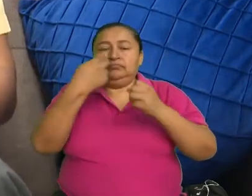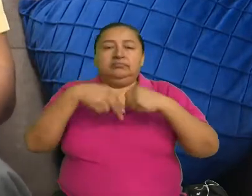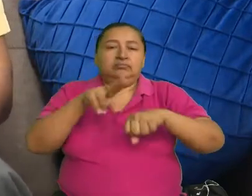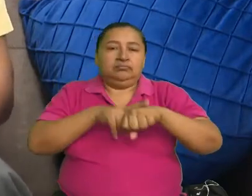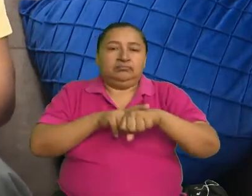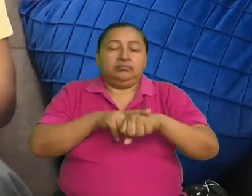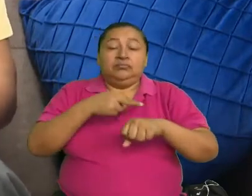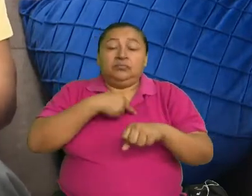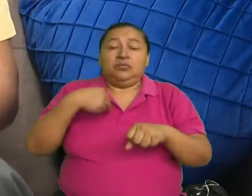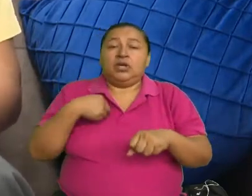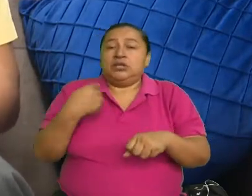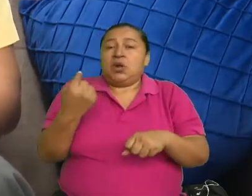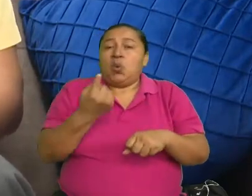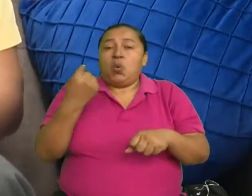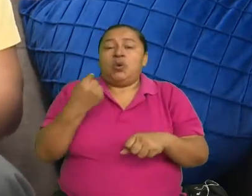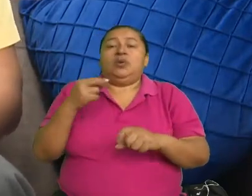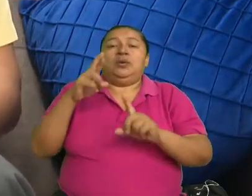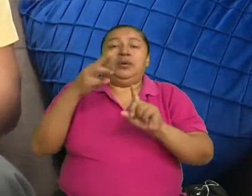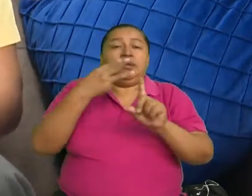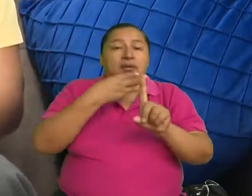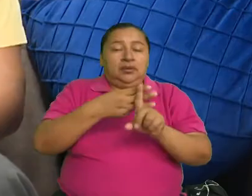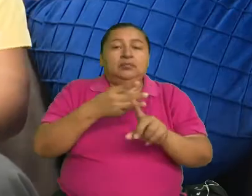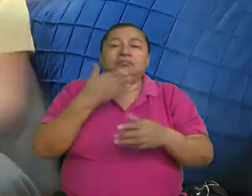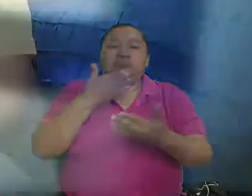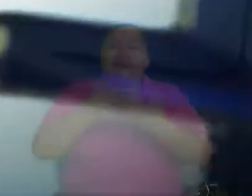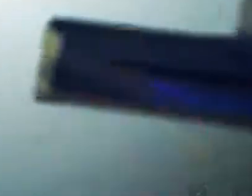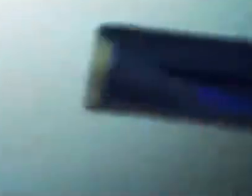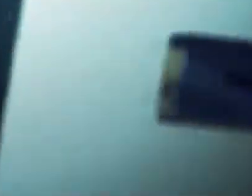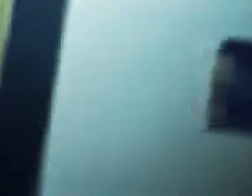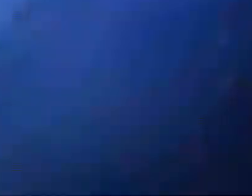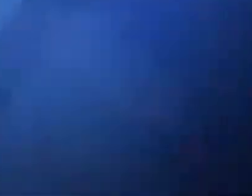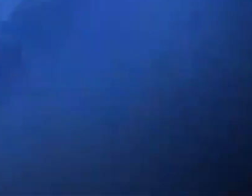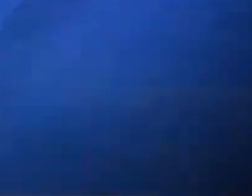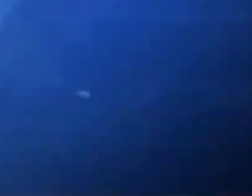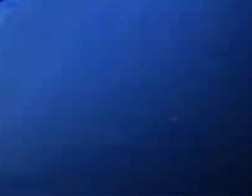nos hace únicos en la región. Breve pausa y ya volvemos.